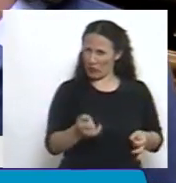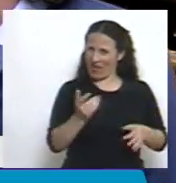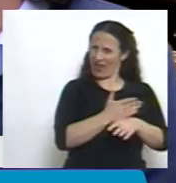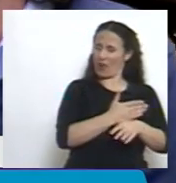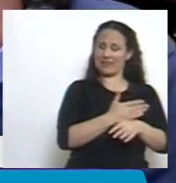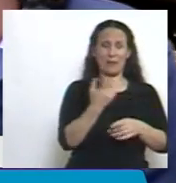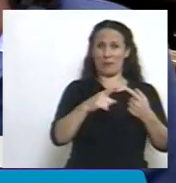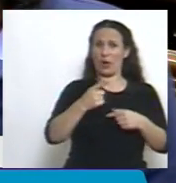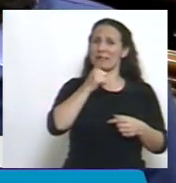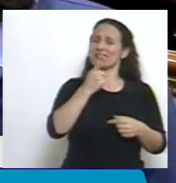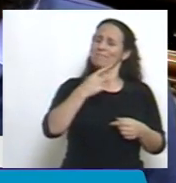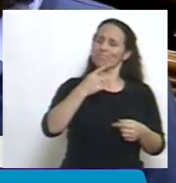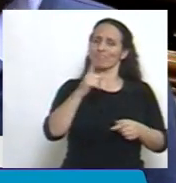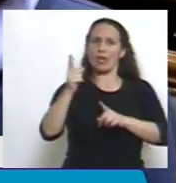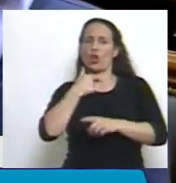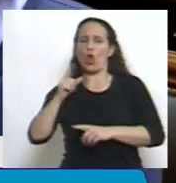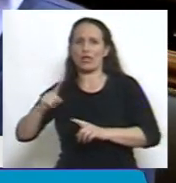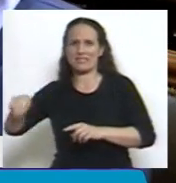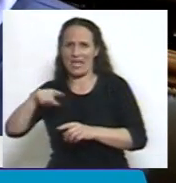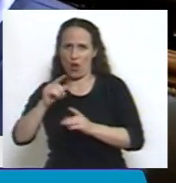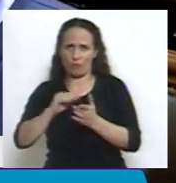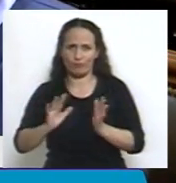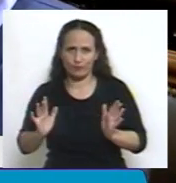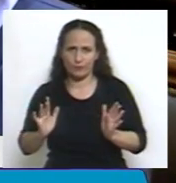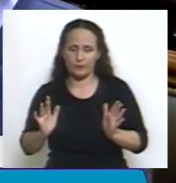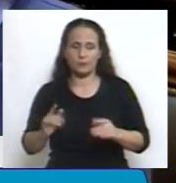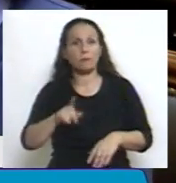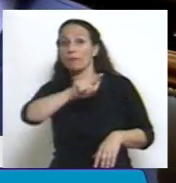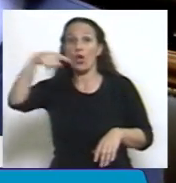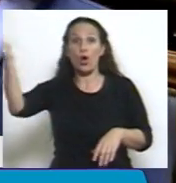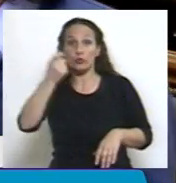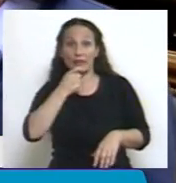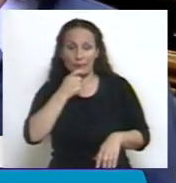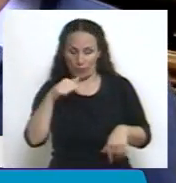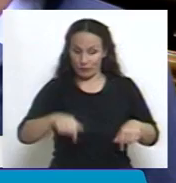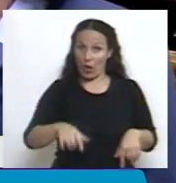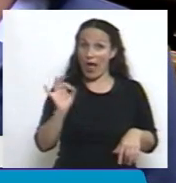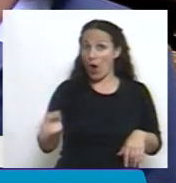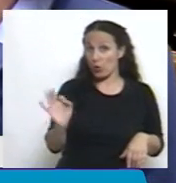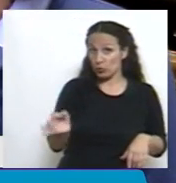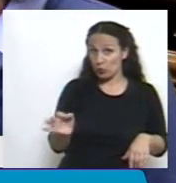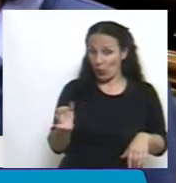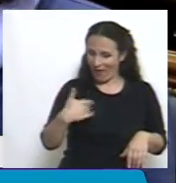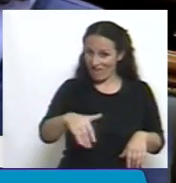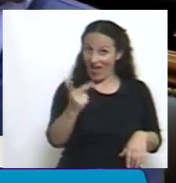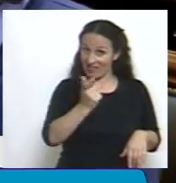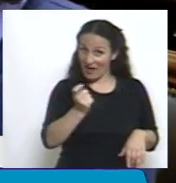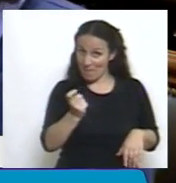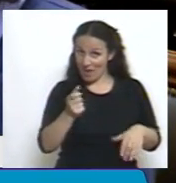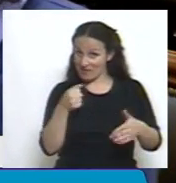presupuesto que estamos discutiendo ahora, para dar otro ejemplo, estamos en octubre, quedan 3 meses para que termine el